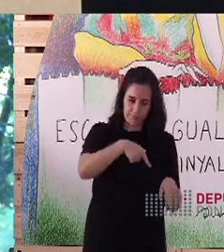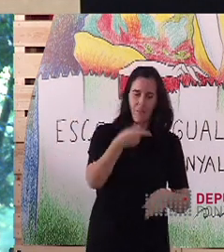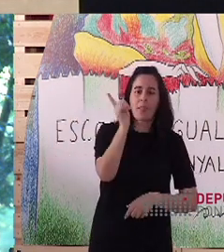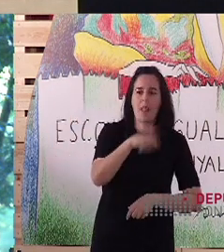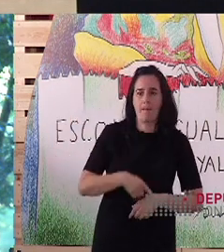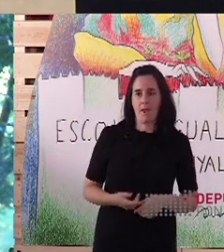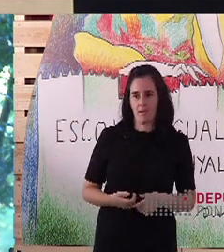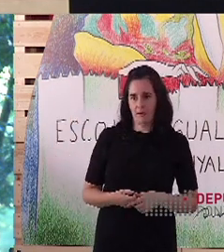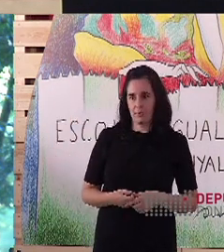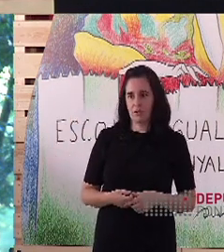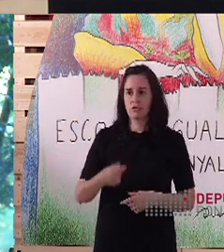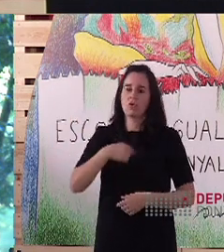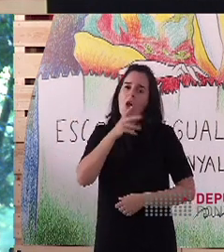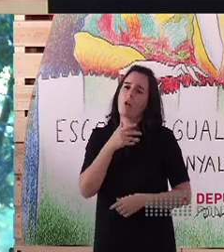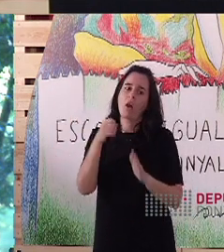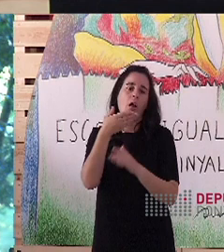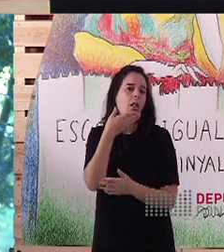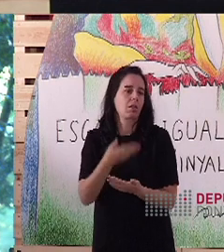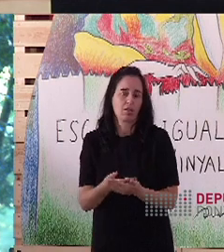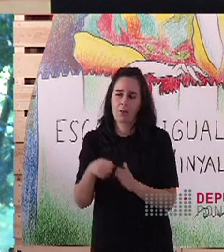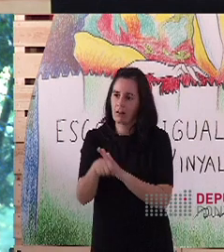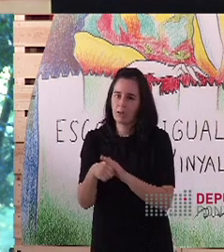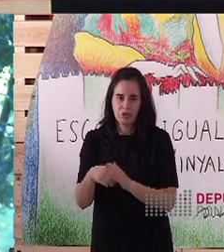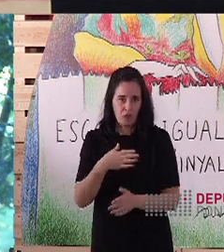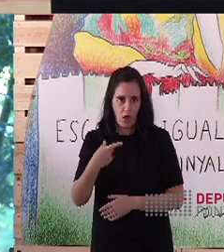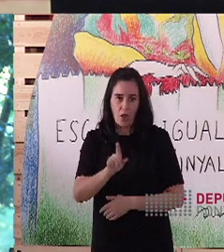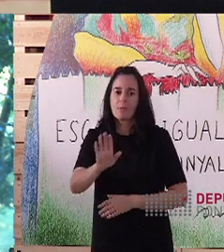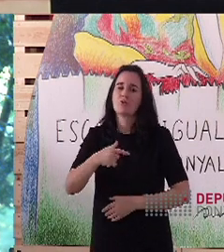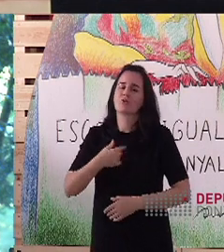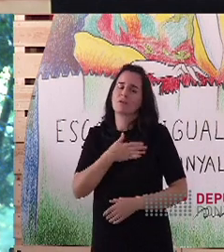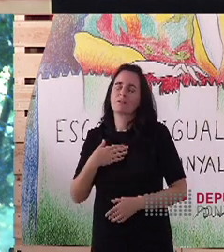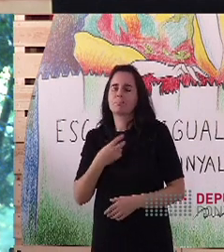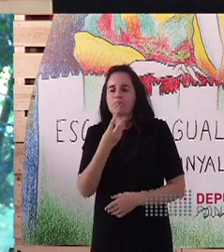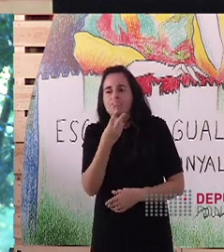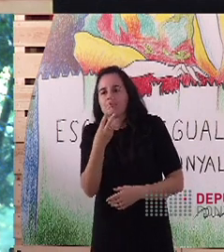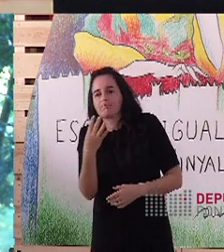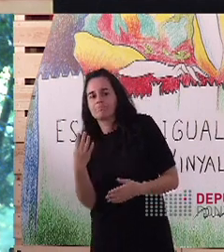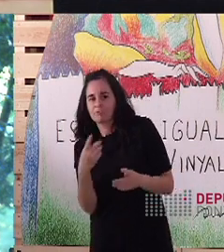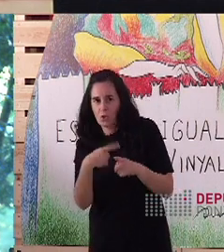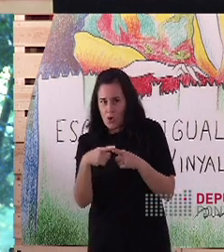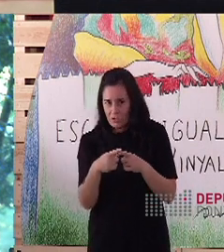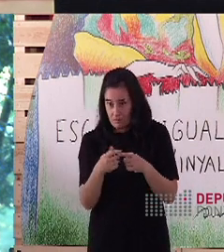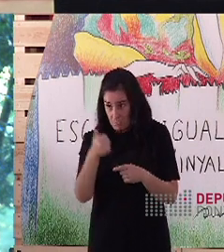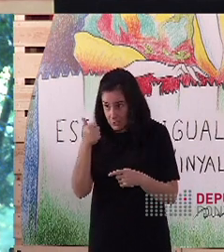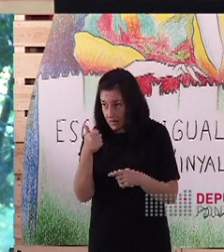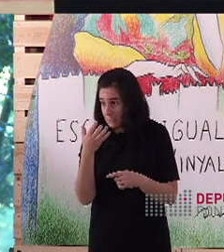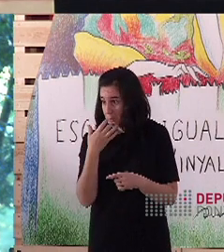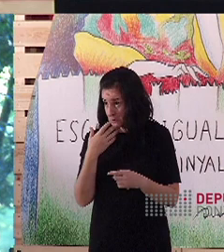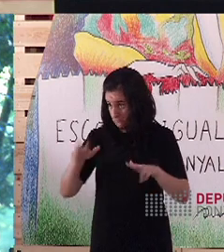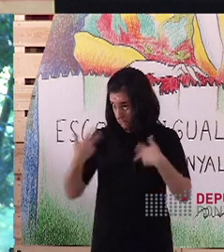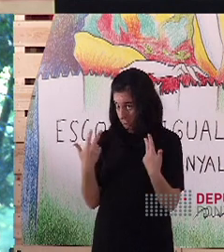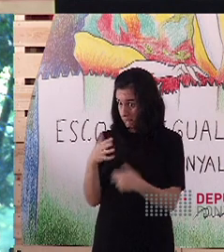No quiero cansaros, pero quería contaros aún tres o cuatro cosillas más. Si Vito me dice que sí, sí.